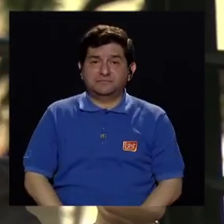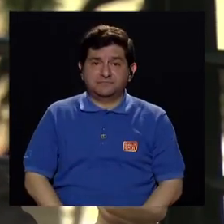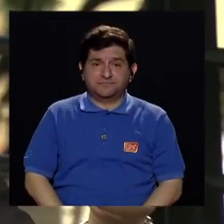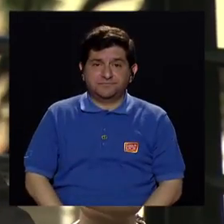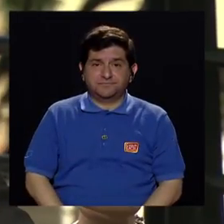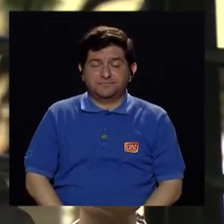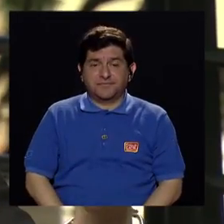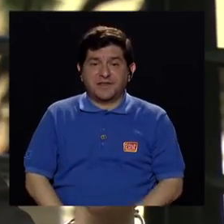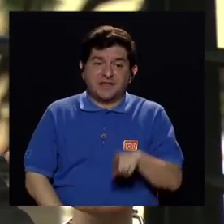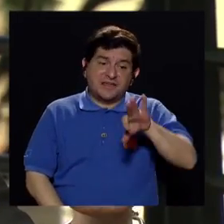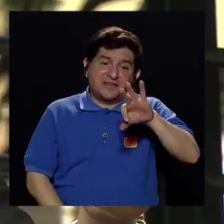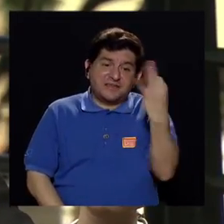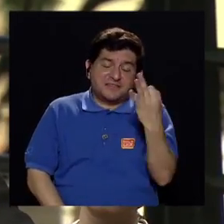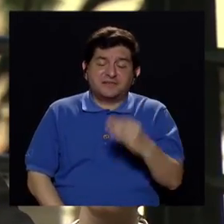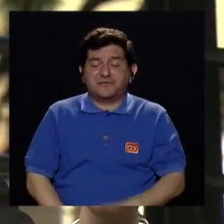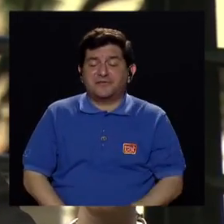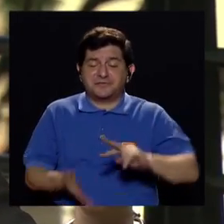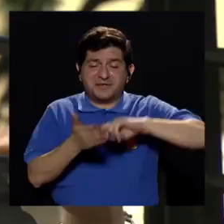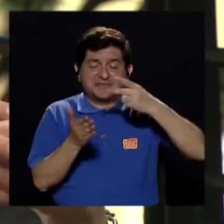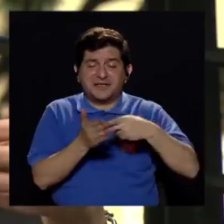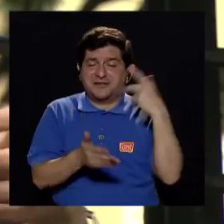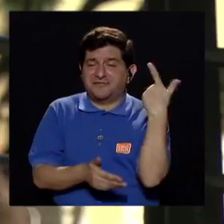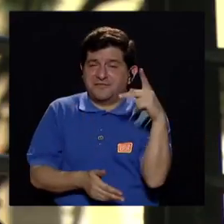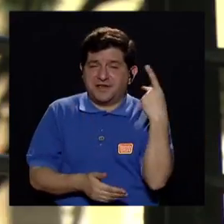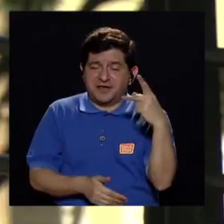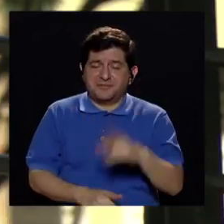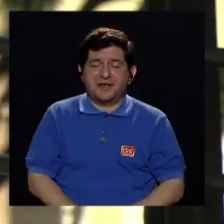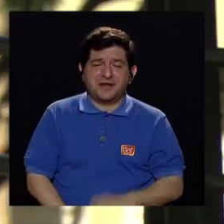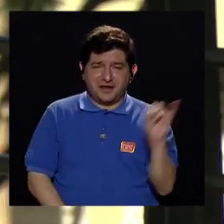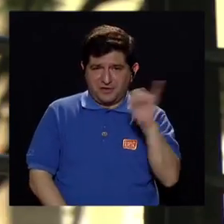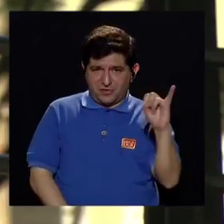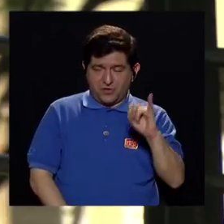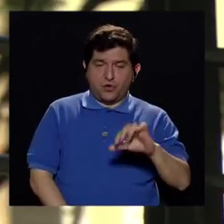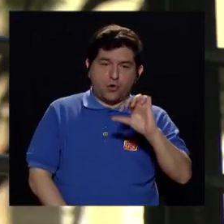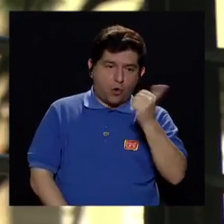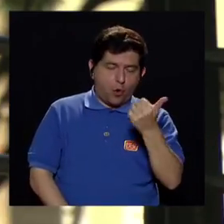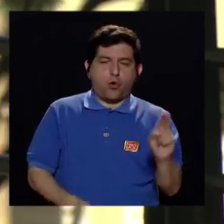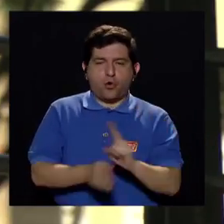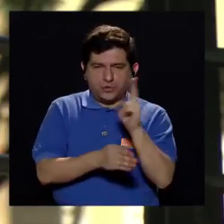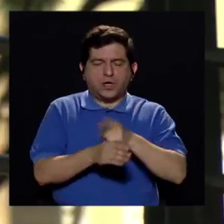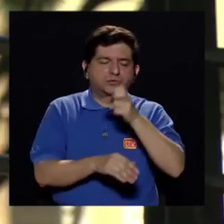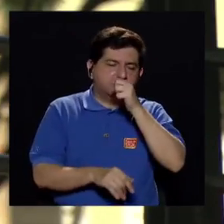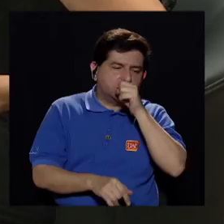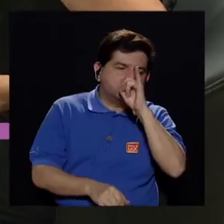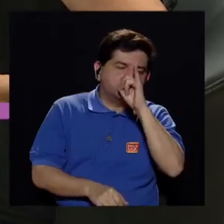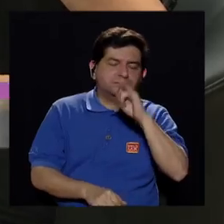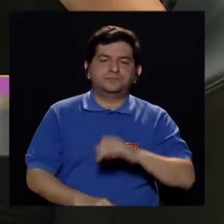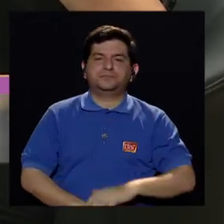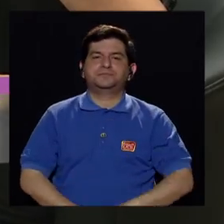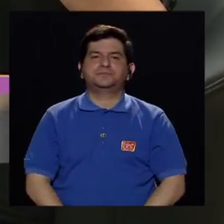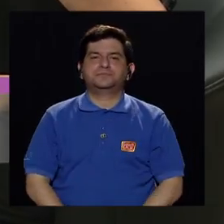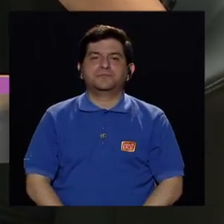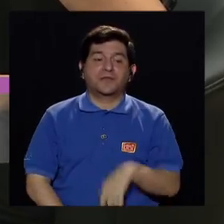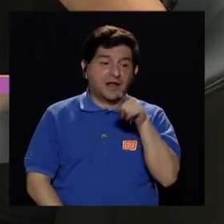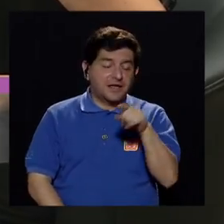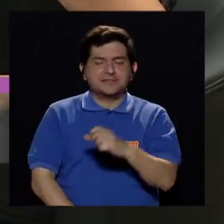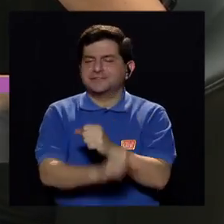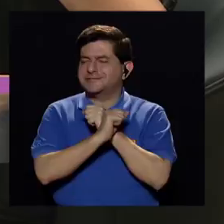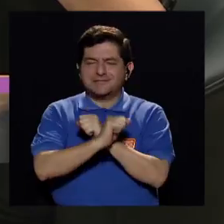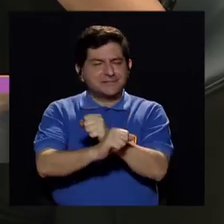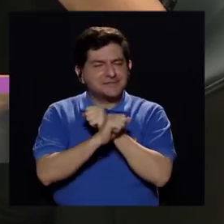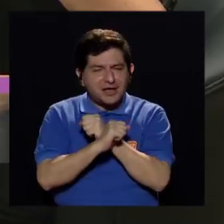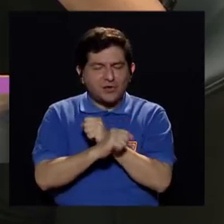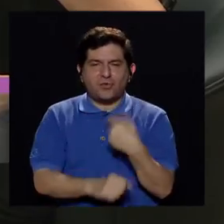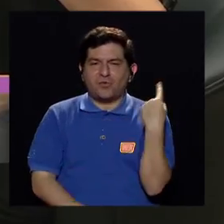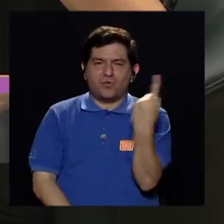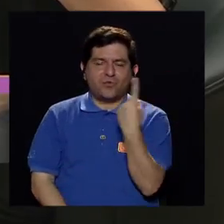afuera correr el riesgo de una infección. Y la otra es el utilizar preservativos, que es lo más seguro porque son los